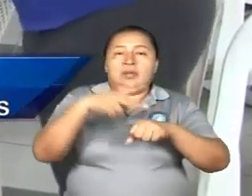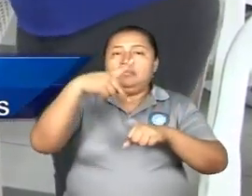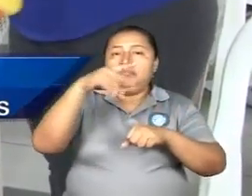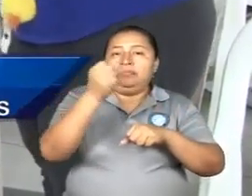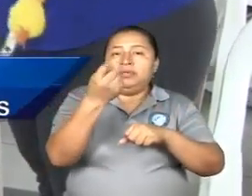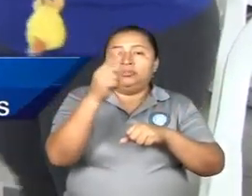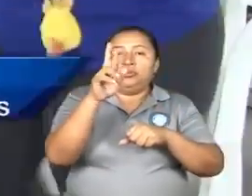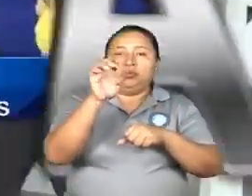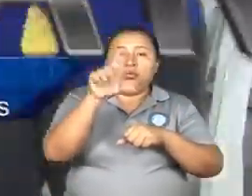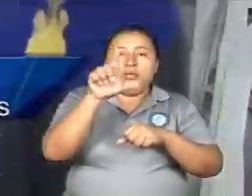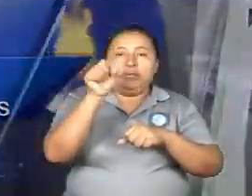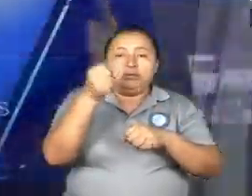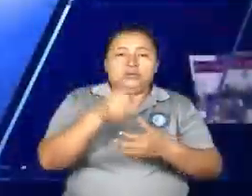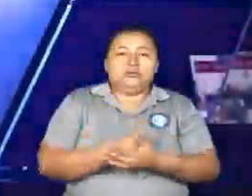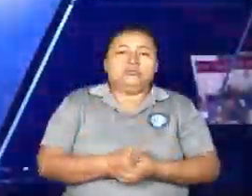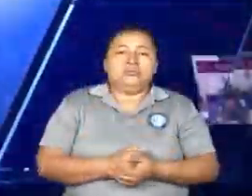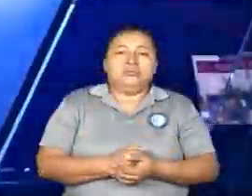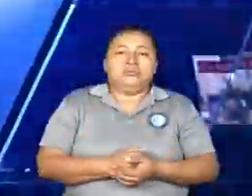pastorelas.